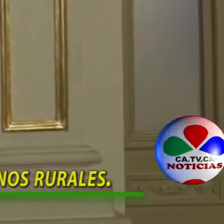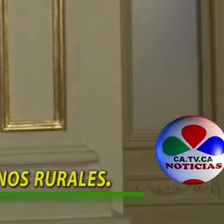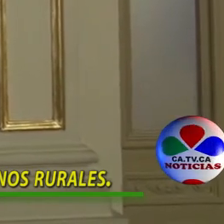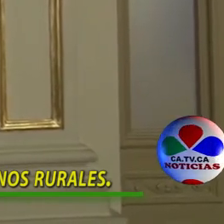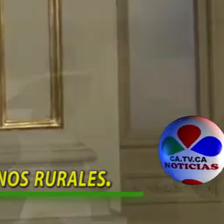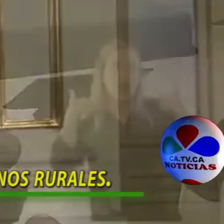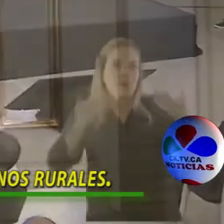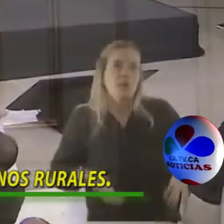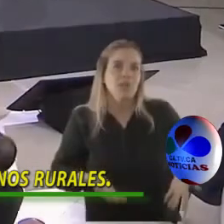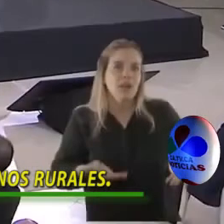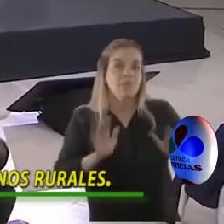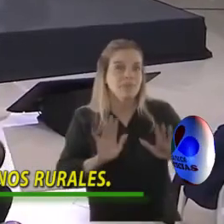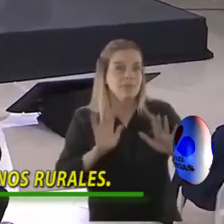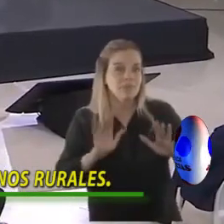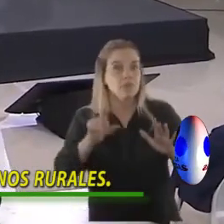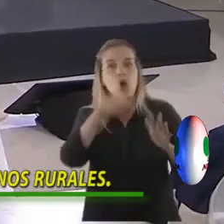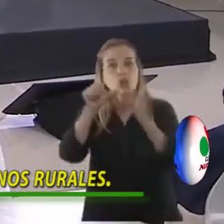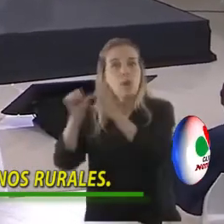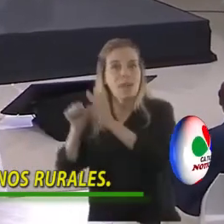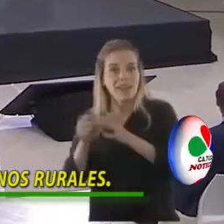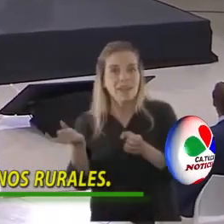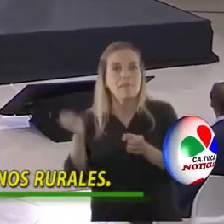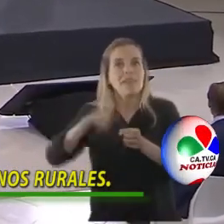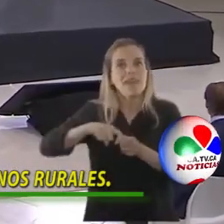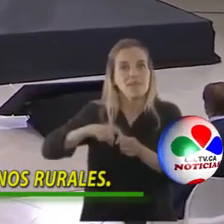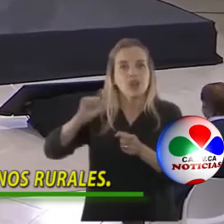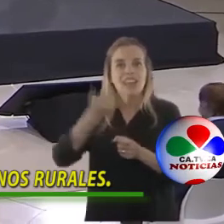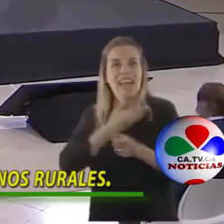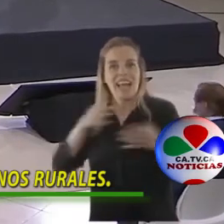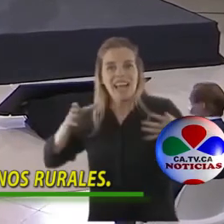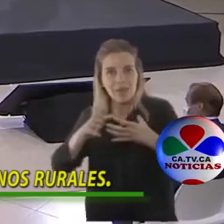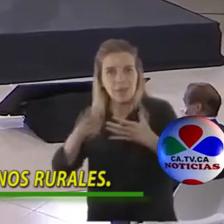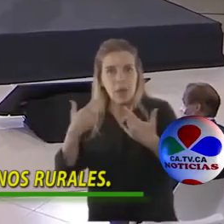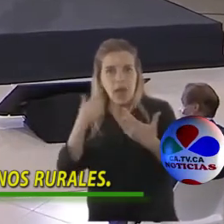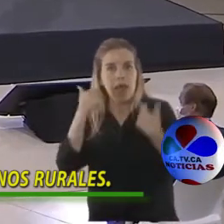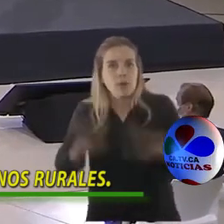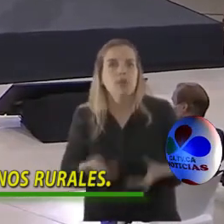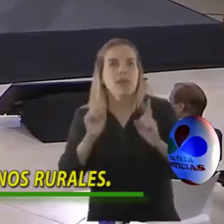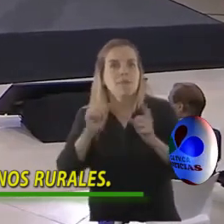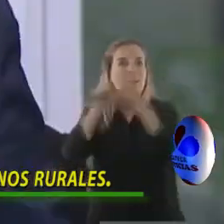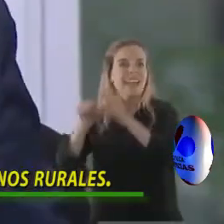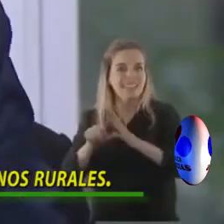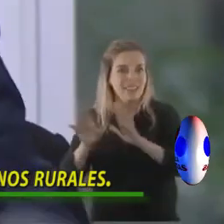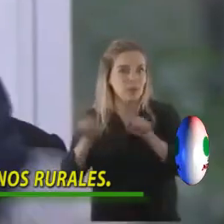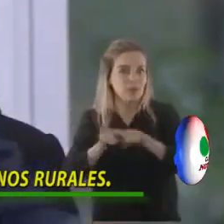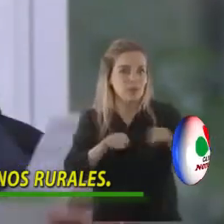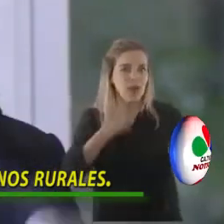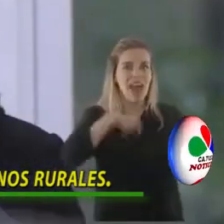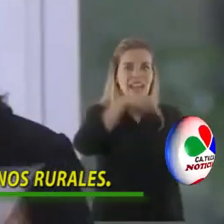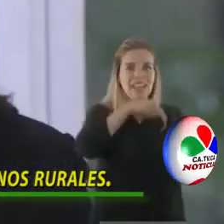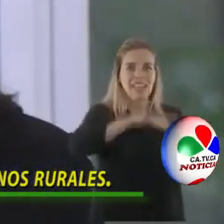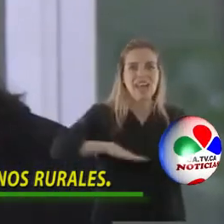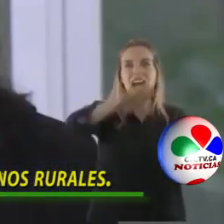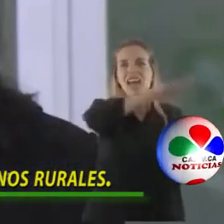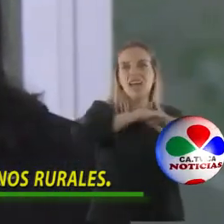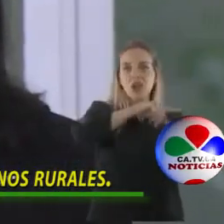forma independientemente de las cuestiones climáticas. De ahí la importancia de poder estar en la firma de este acuerdo